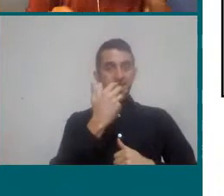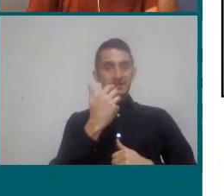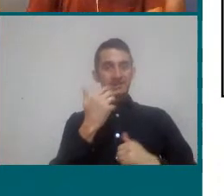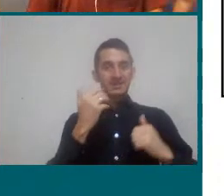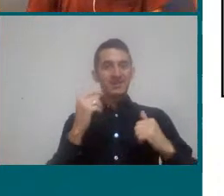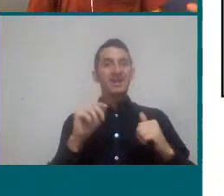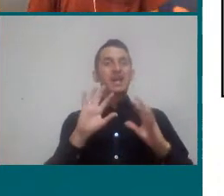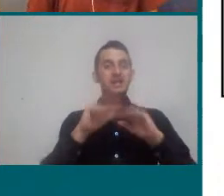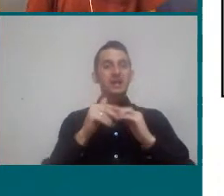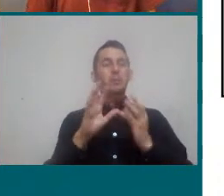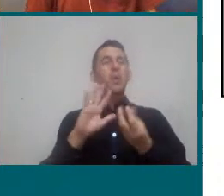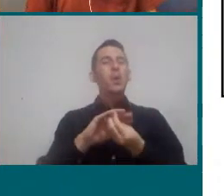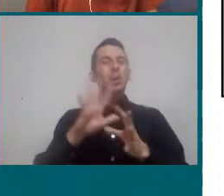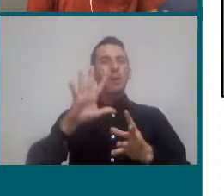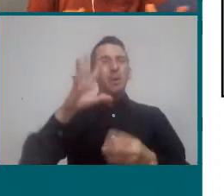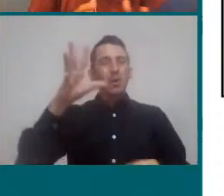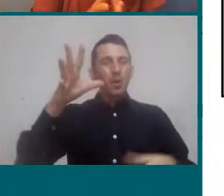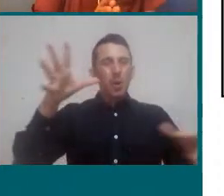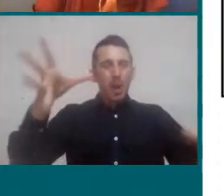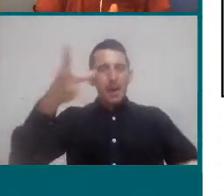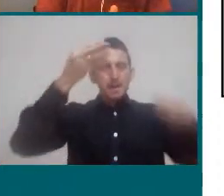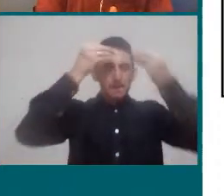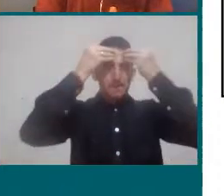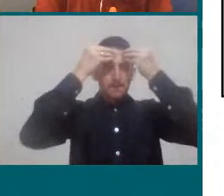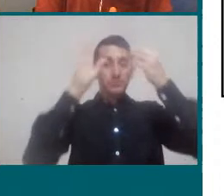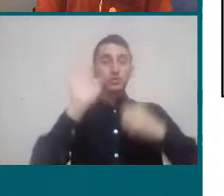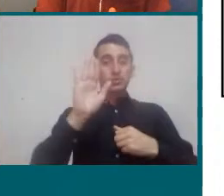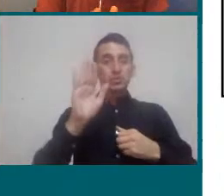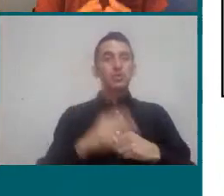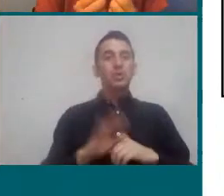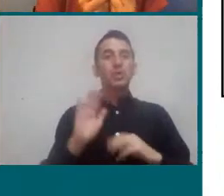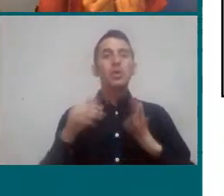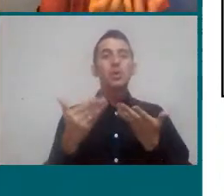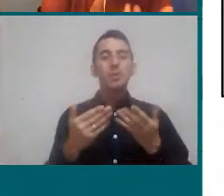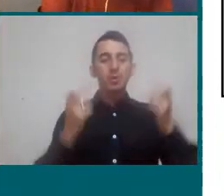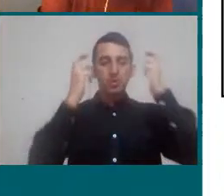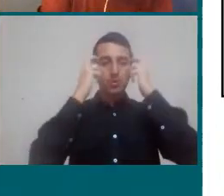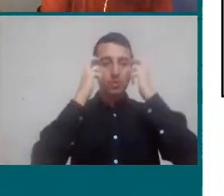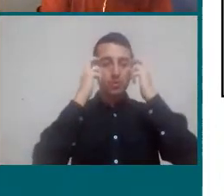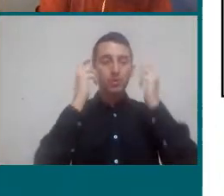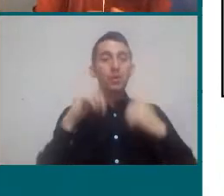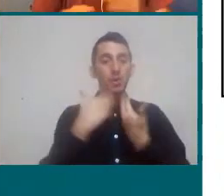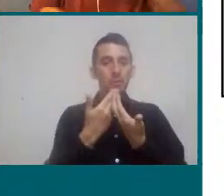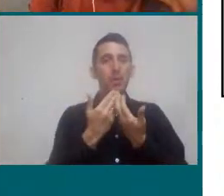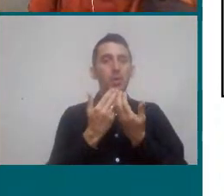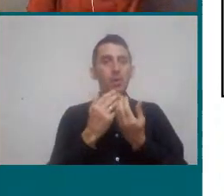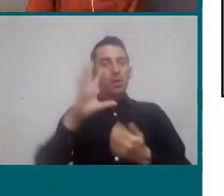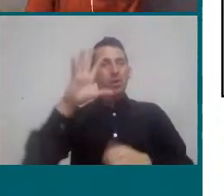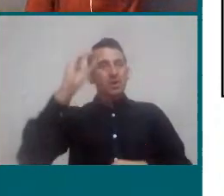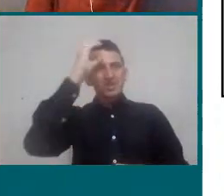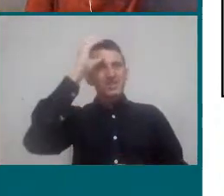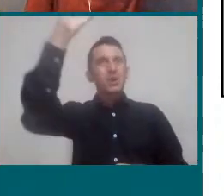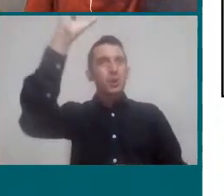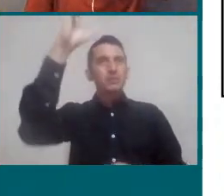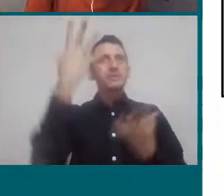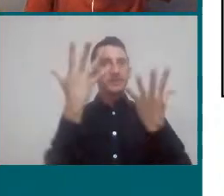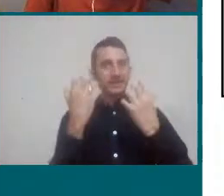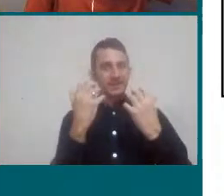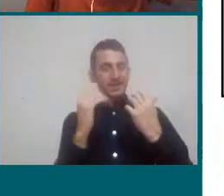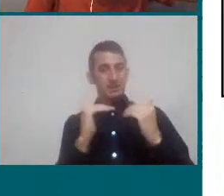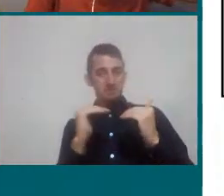de abstracción del conocimiento. No es lo mismo trabajar sobre un hecho que sobre un concepto, que ya trabajar en un nivel